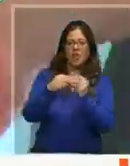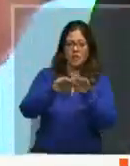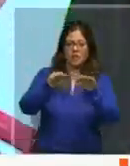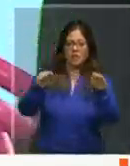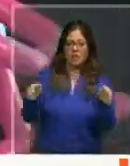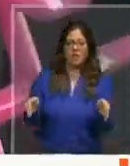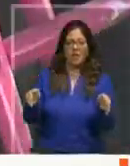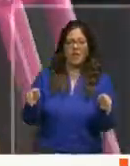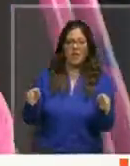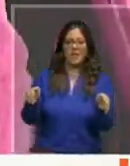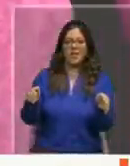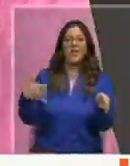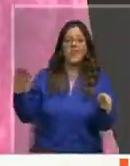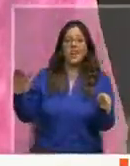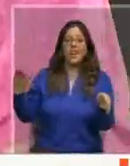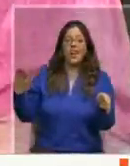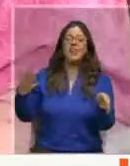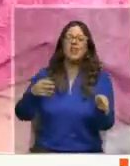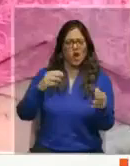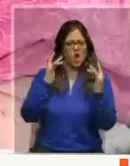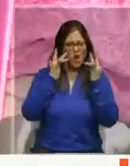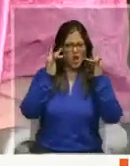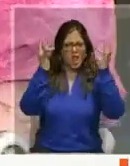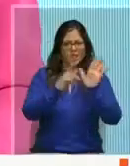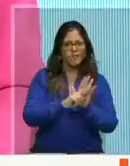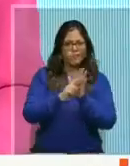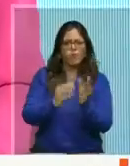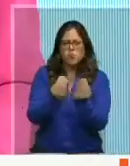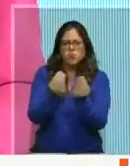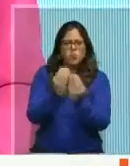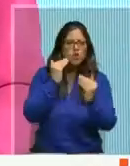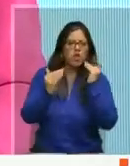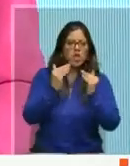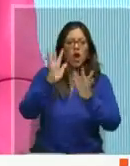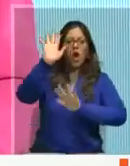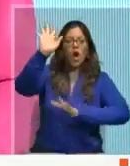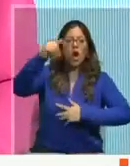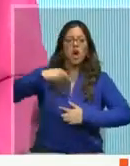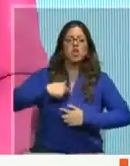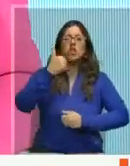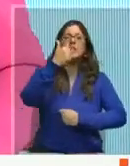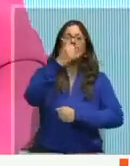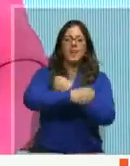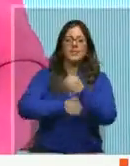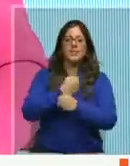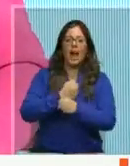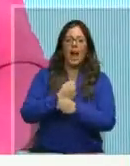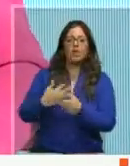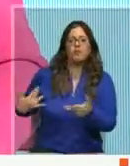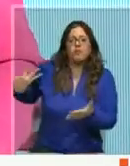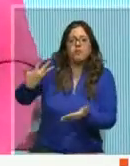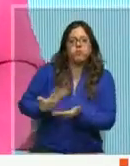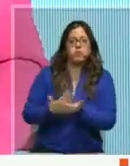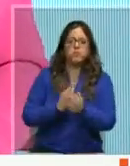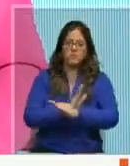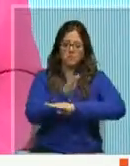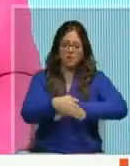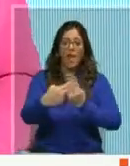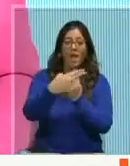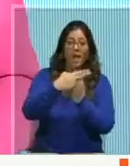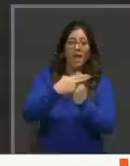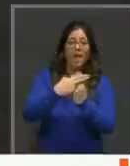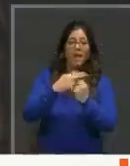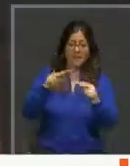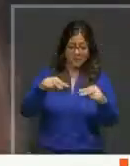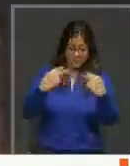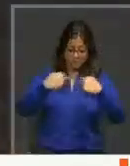muy contenta por representar a miles de niños. Y llevo 6 años asistiendo a Teletón. Y miren lo que